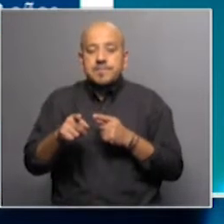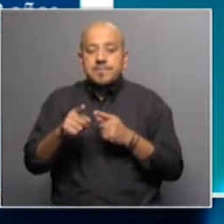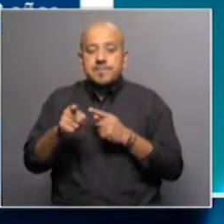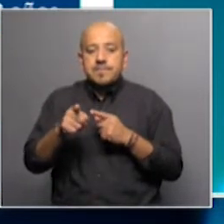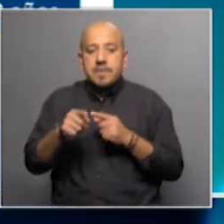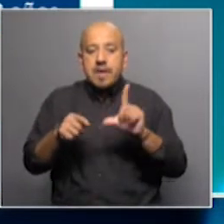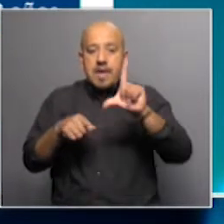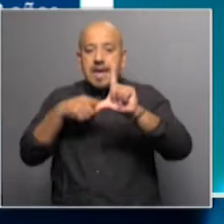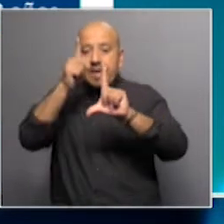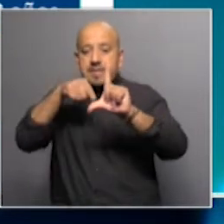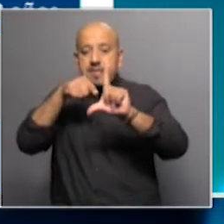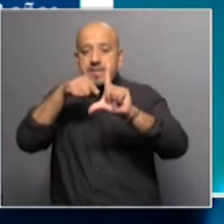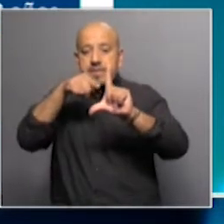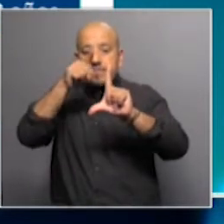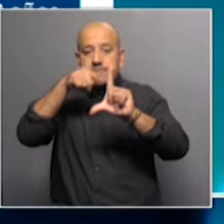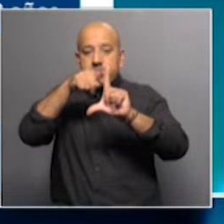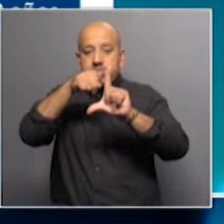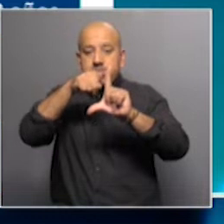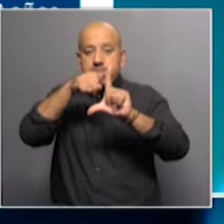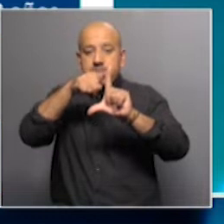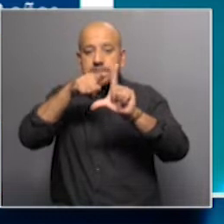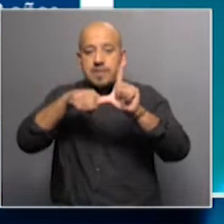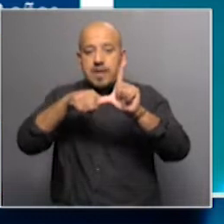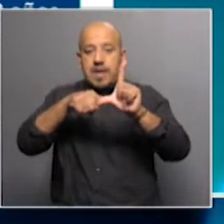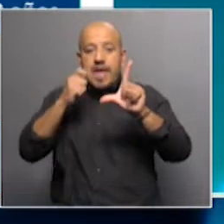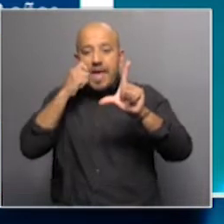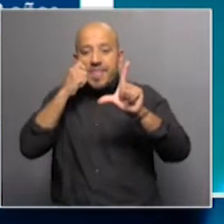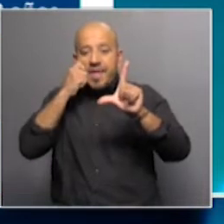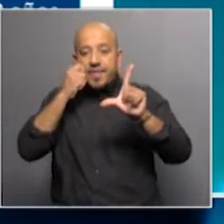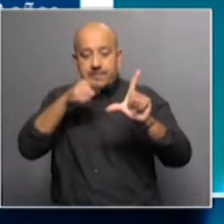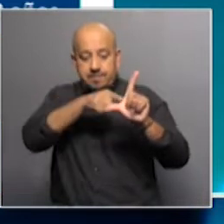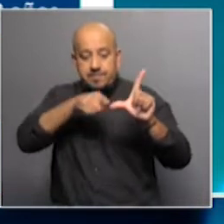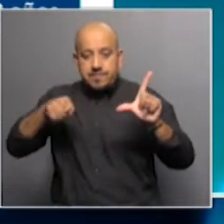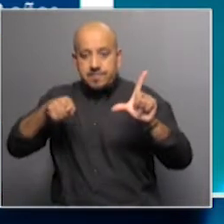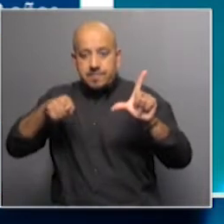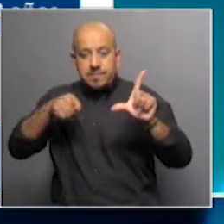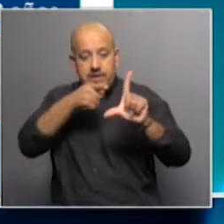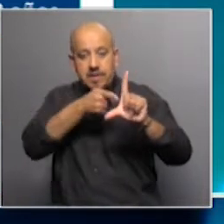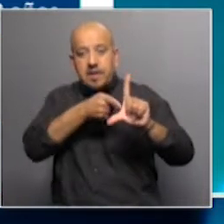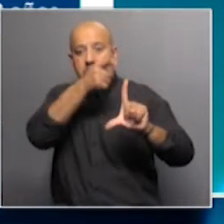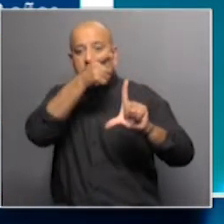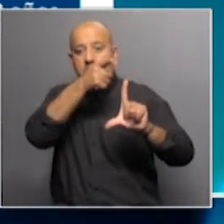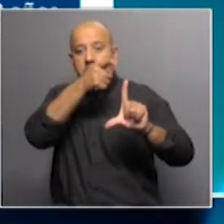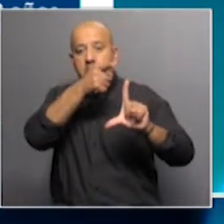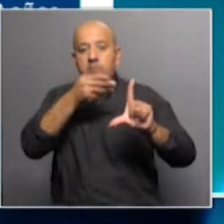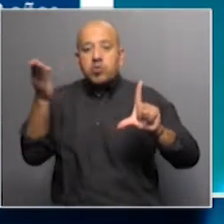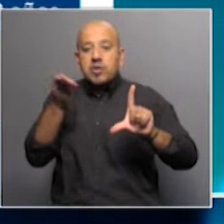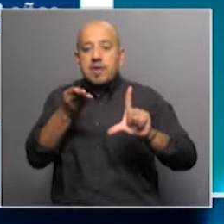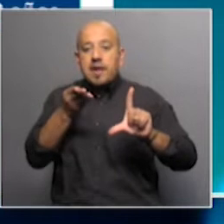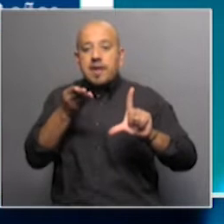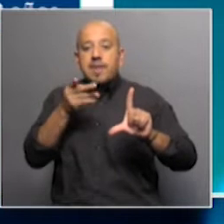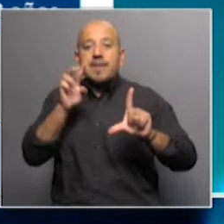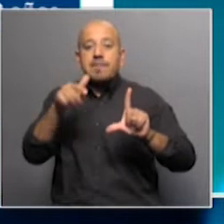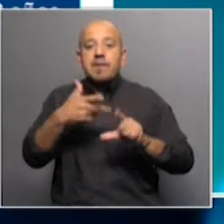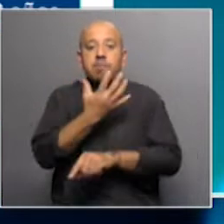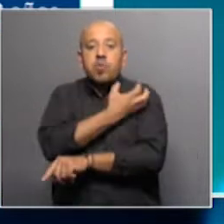en el eje es justamente, bueno, de cada edad, cuál es el porcentaje de esa población que está por debajo de la línea de pobreza. Y es muy